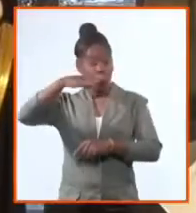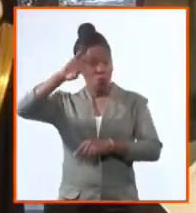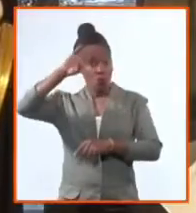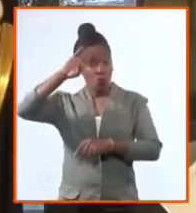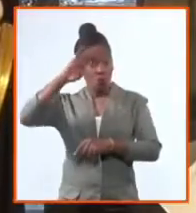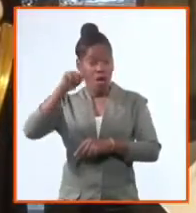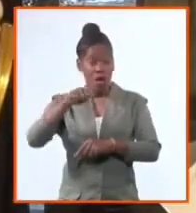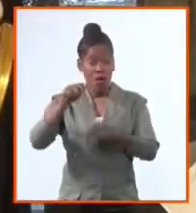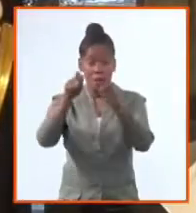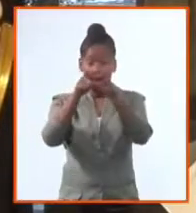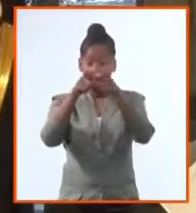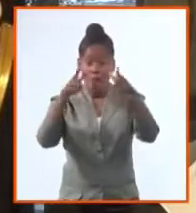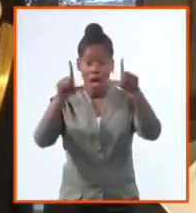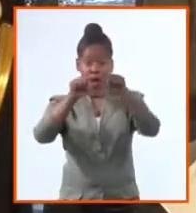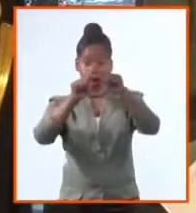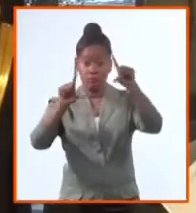ciencia.